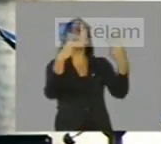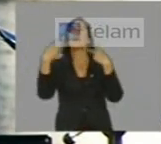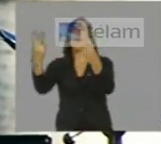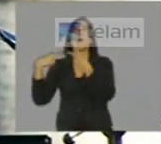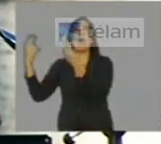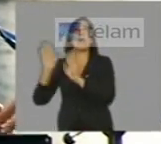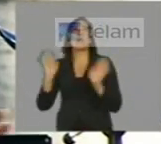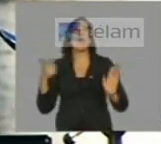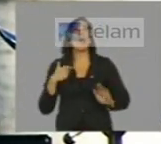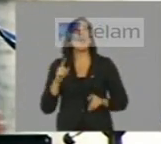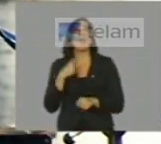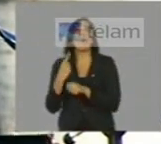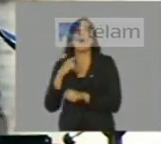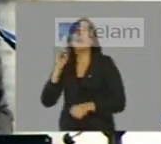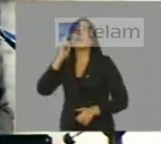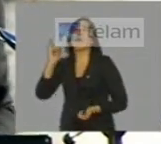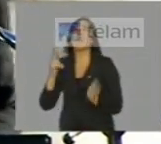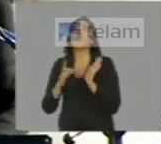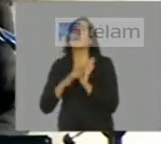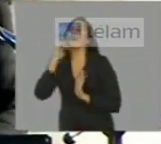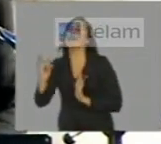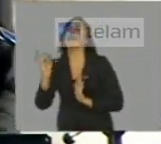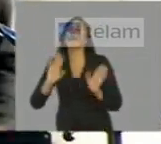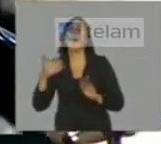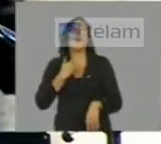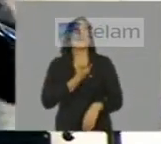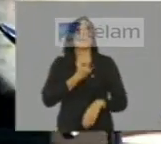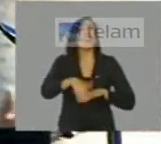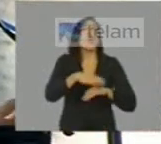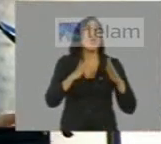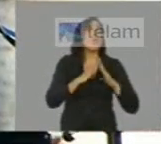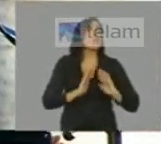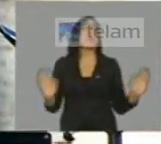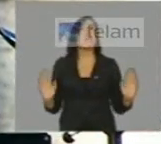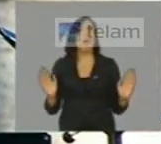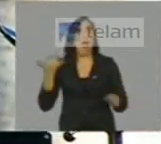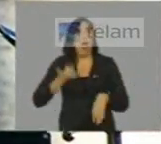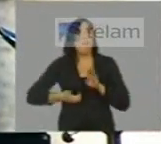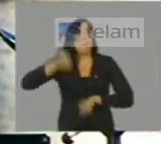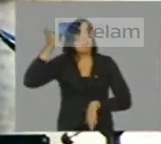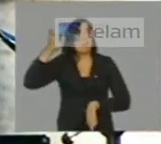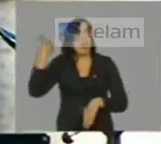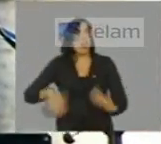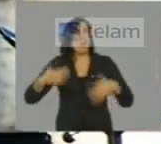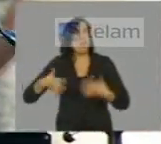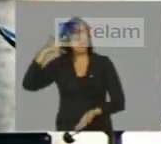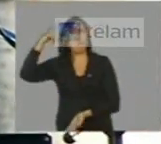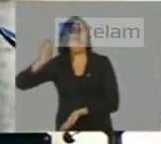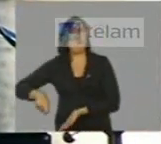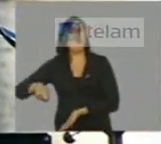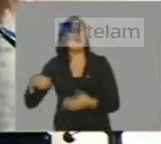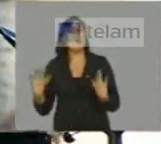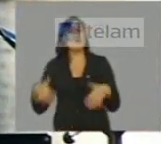poder explicar nada de cómo viajás y cómo tenés y dónde vivís. Las ventajas son innumerables, así que a todos los que